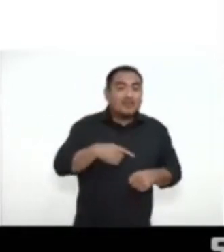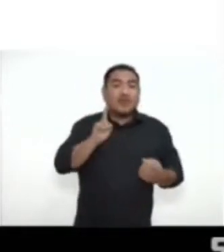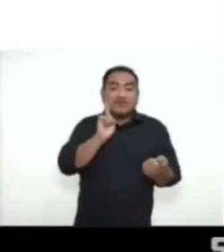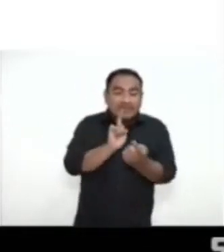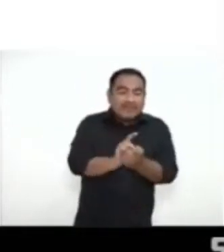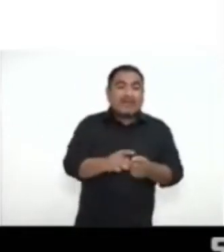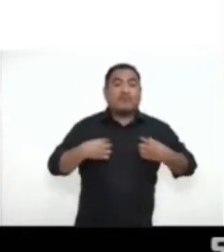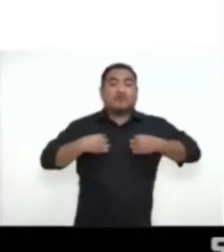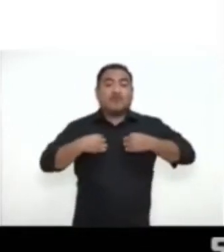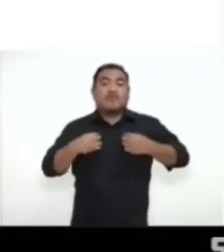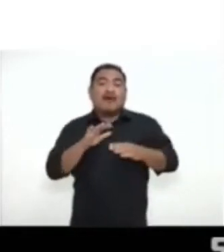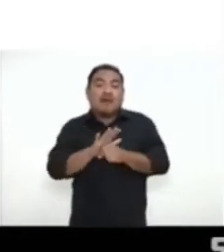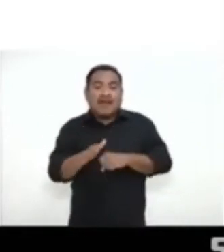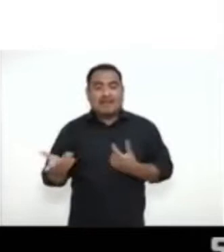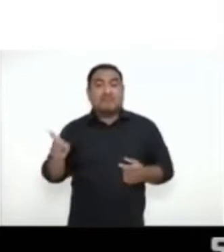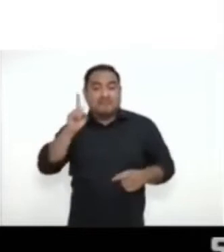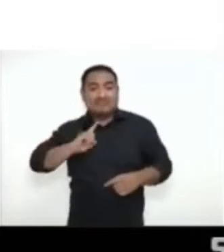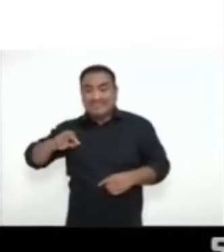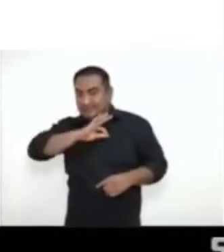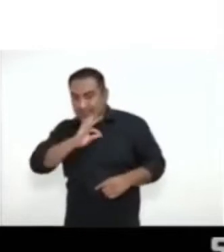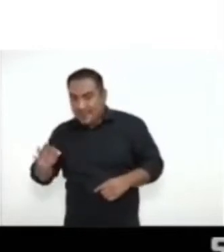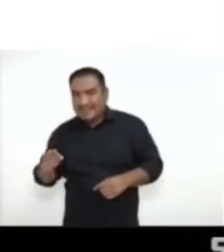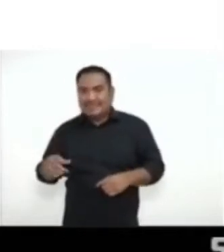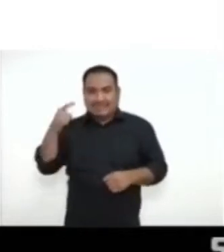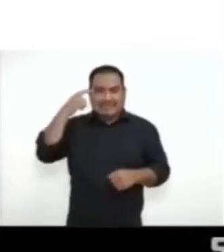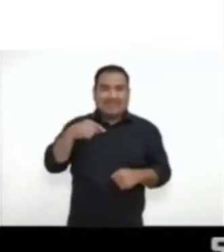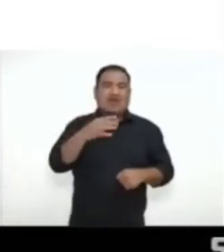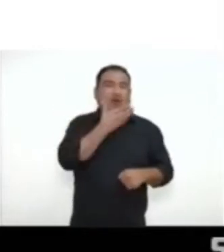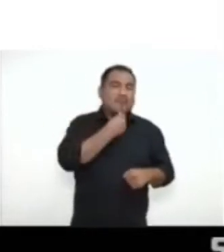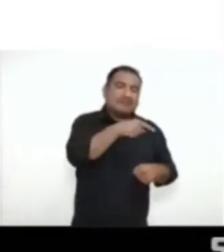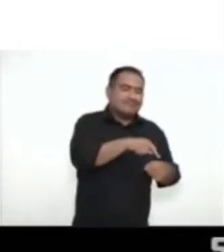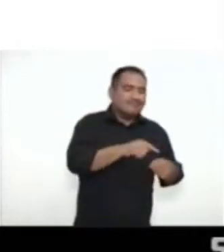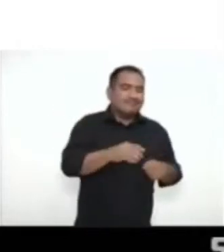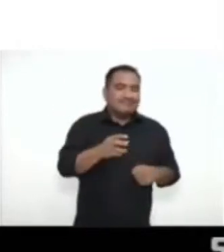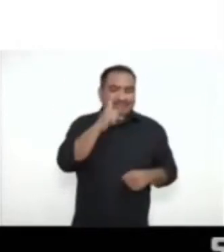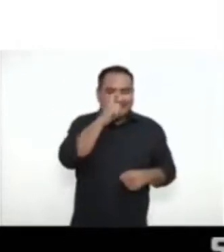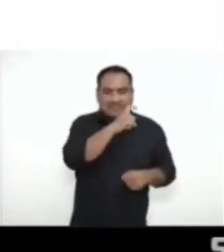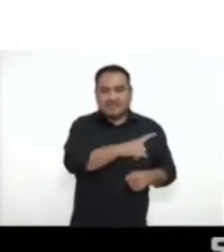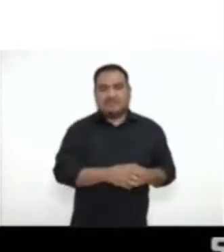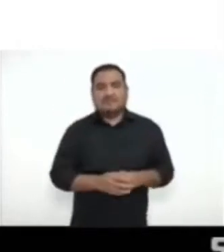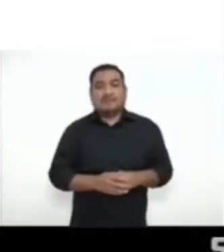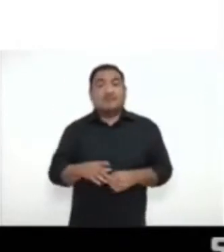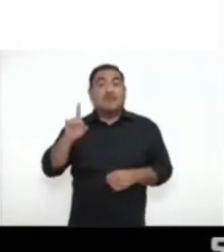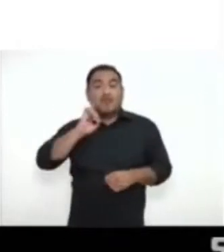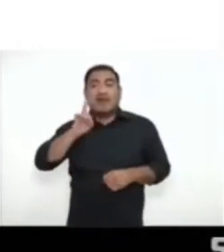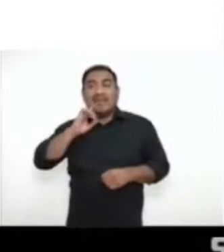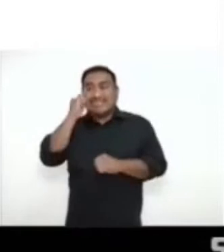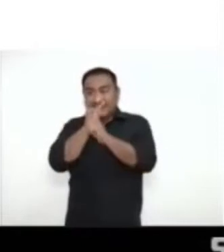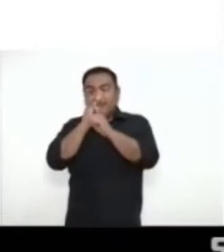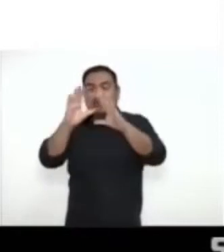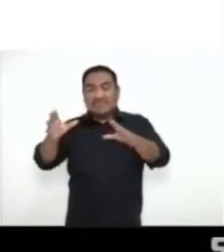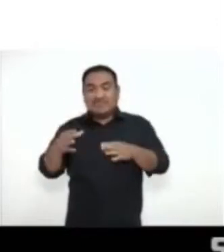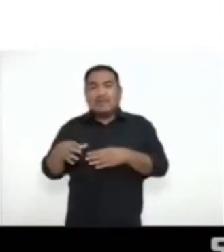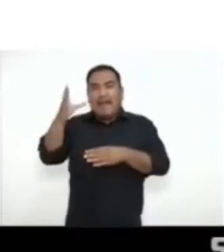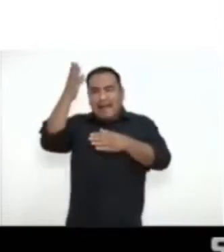llevaba? Y el hombre no. En el hombre esta parte está mucho más pequeña que las mujeres. Nosotros guardamos mucho más información,